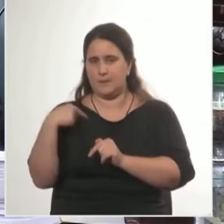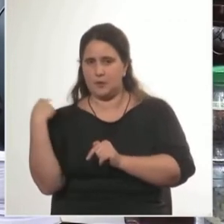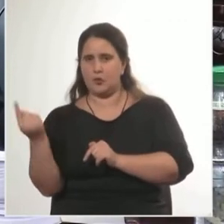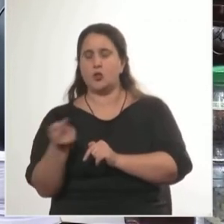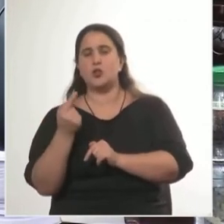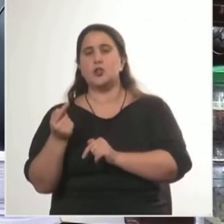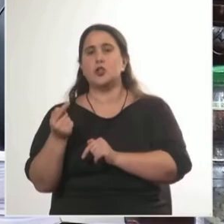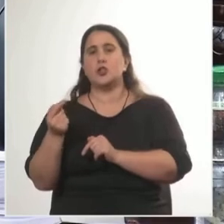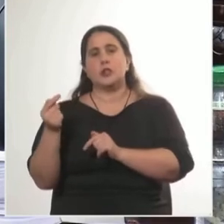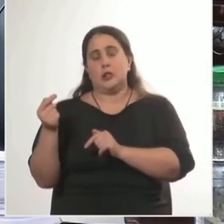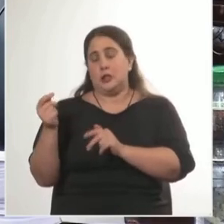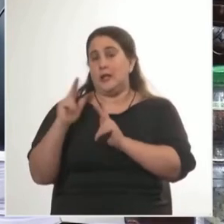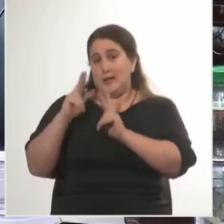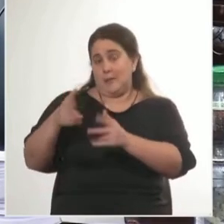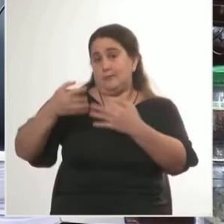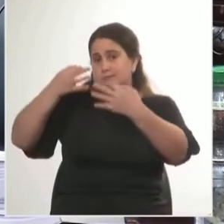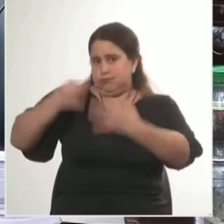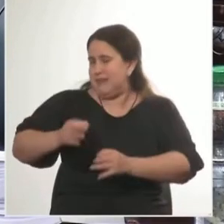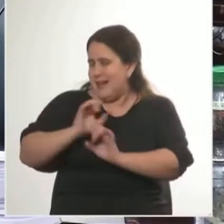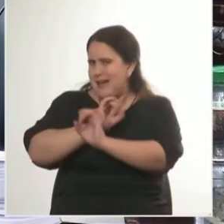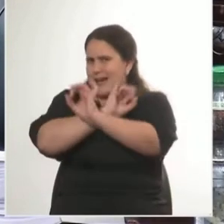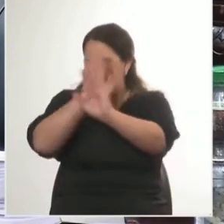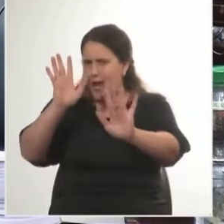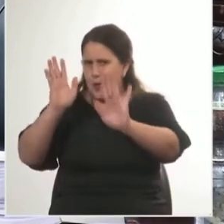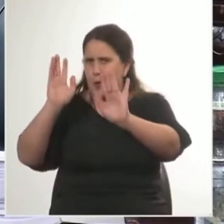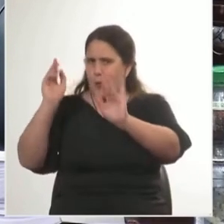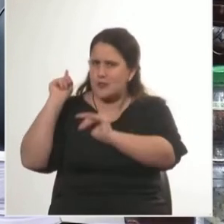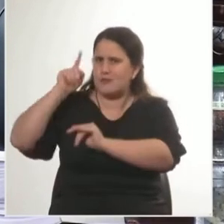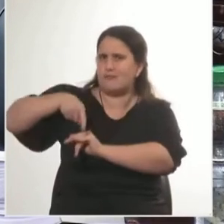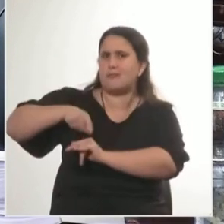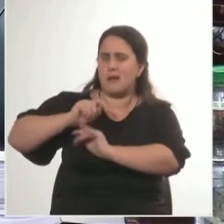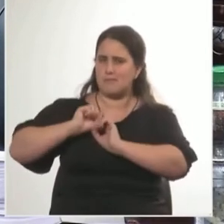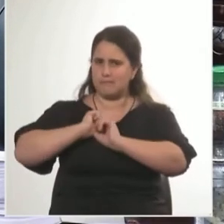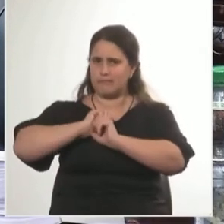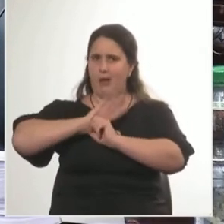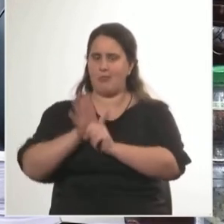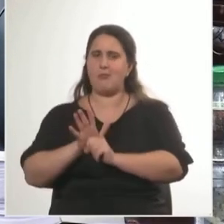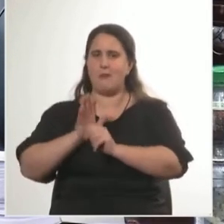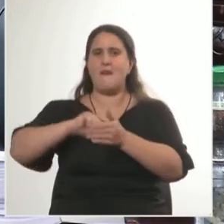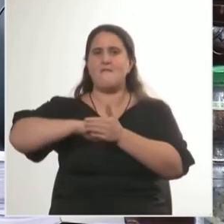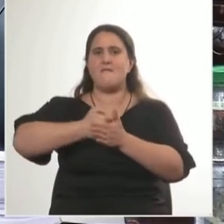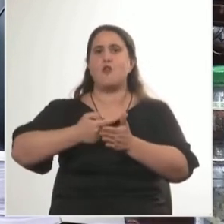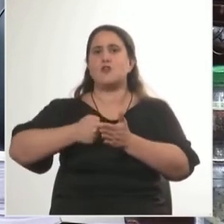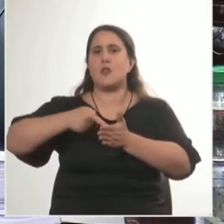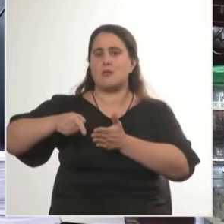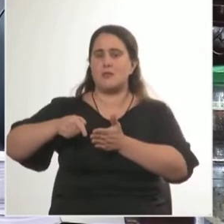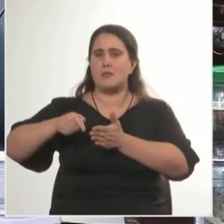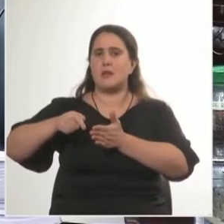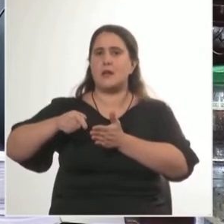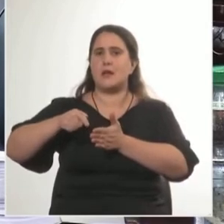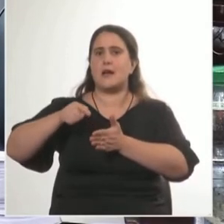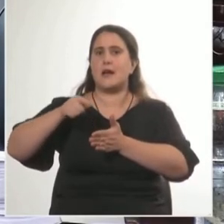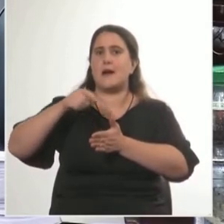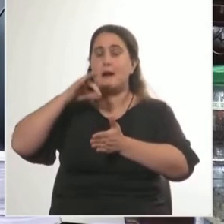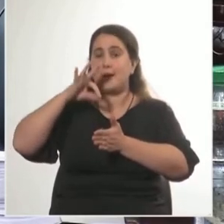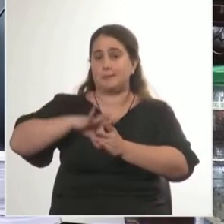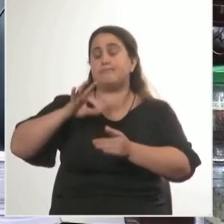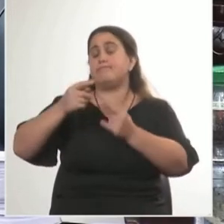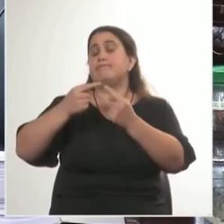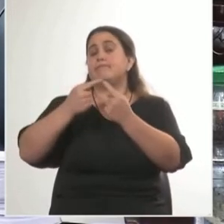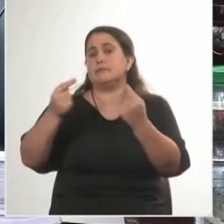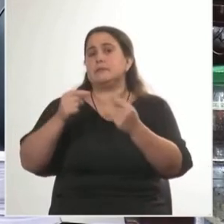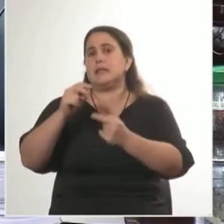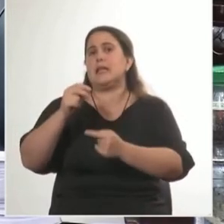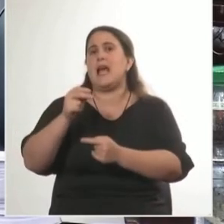Nosotros dijimos explícitamente que cuando aparece la pandemia, el Banco Central define una tasa de